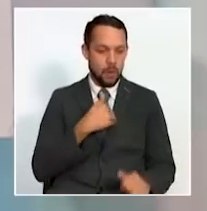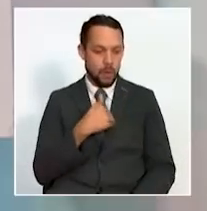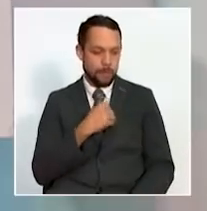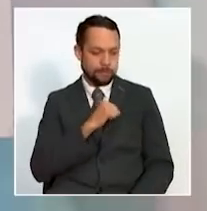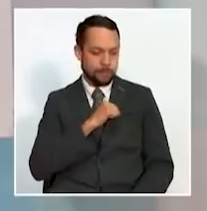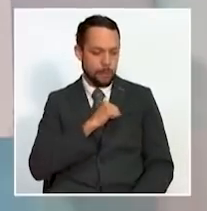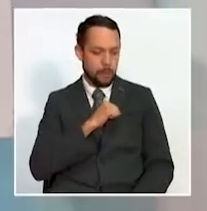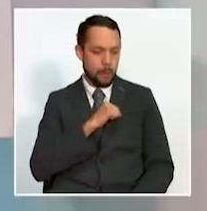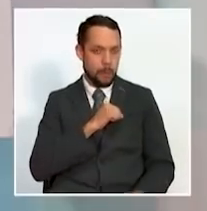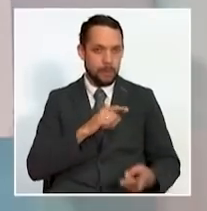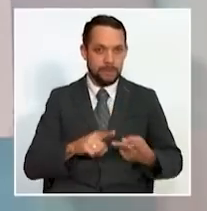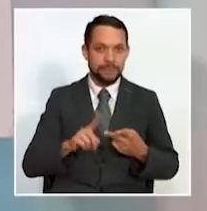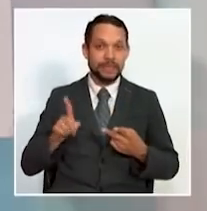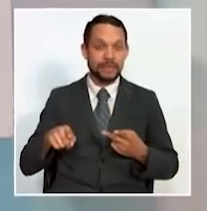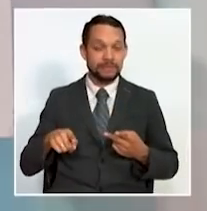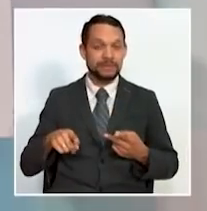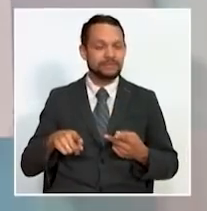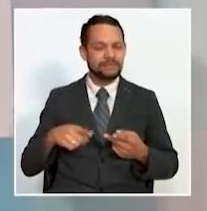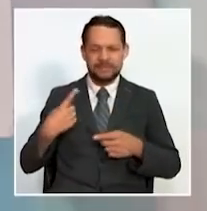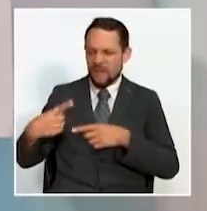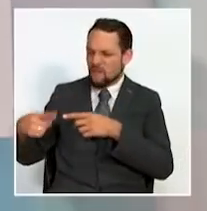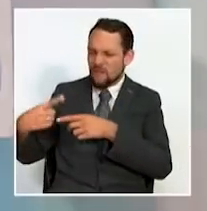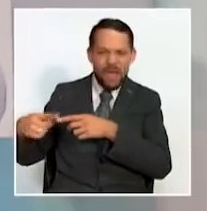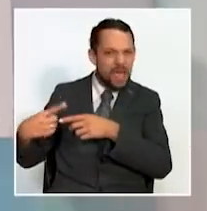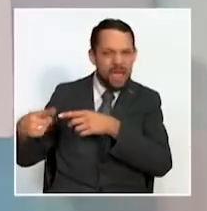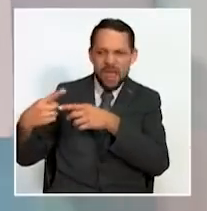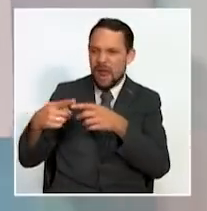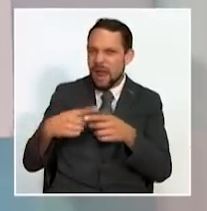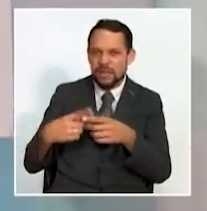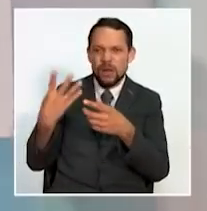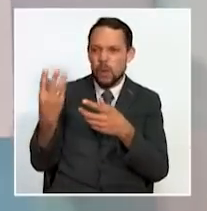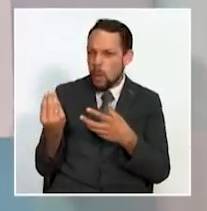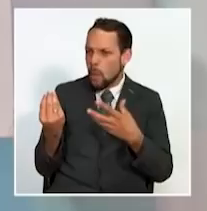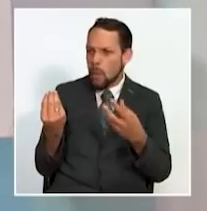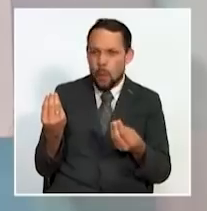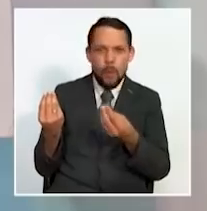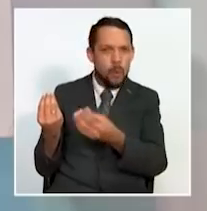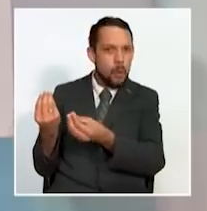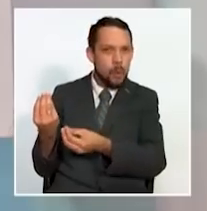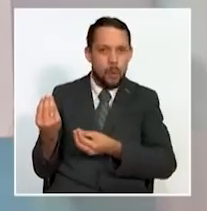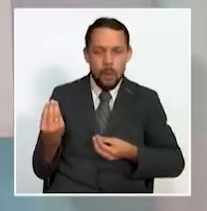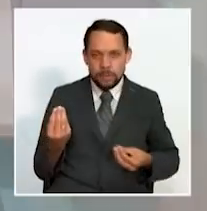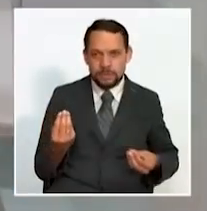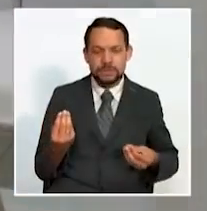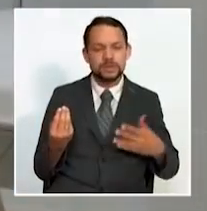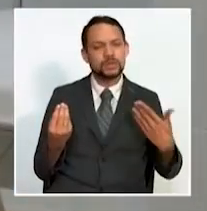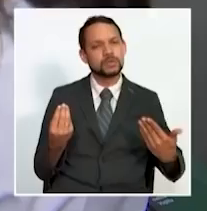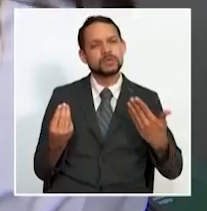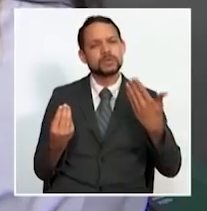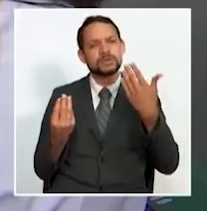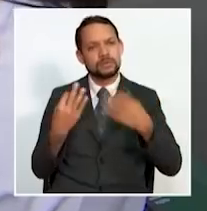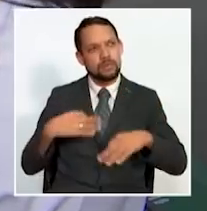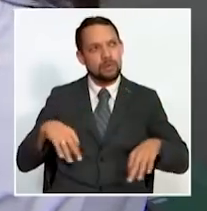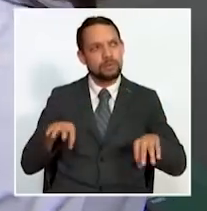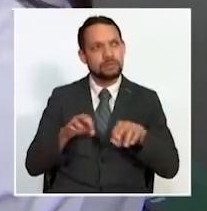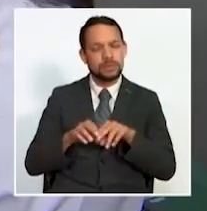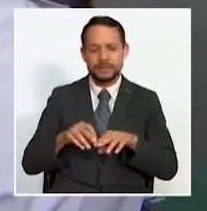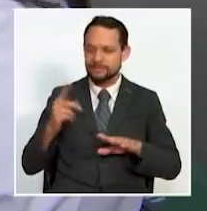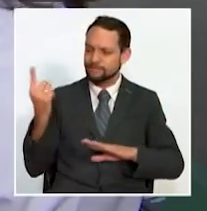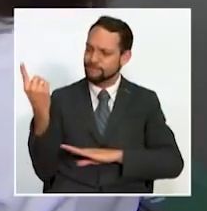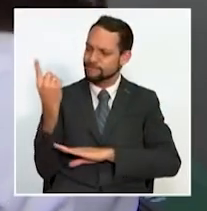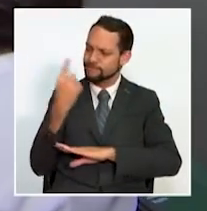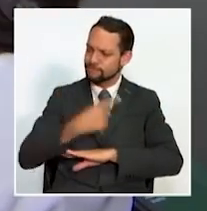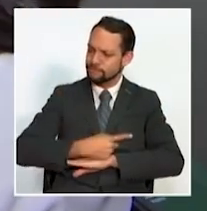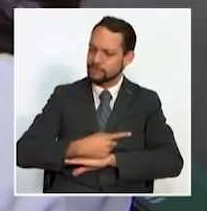estaba la ginecóloga. Es decir, un equipo todo el día viendo a un paciente. Esto nos da a nosotros